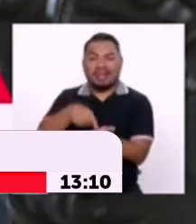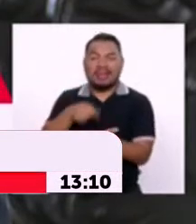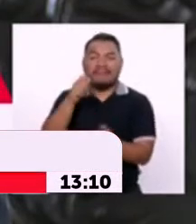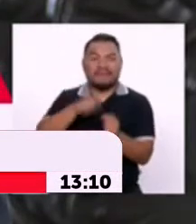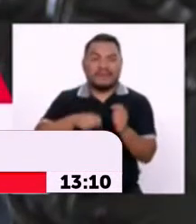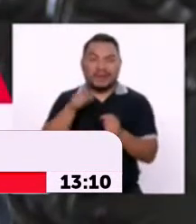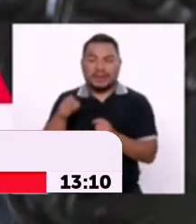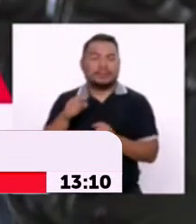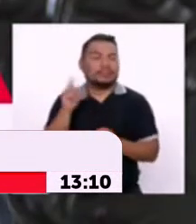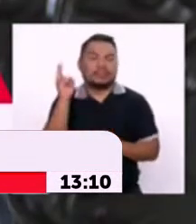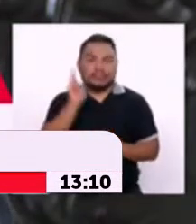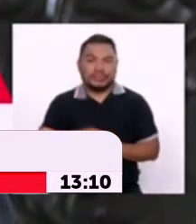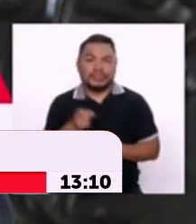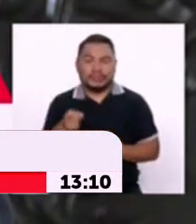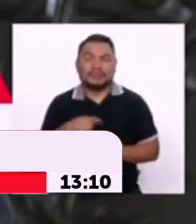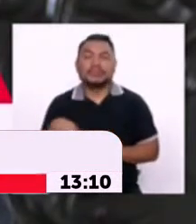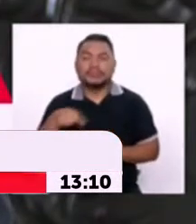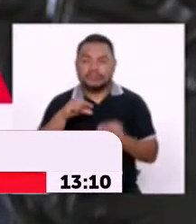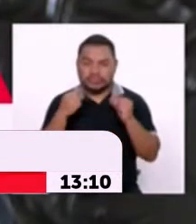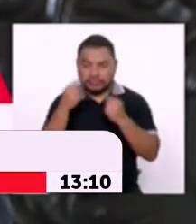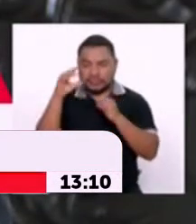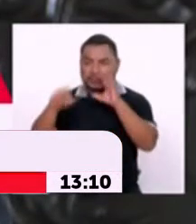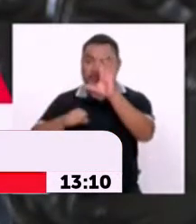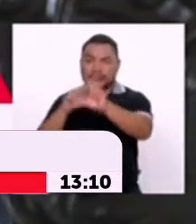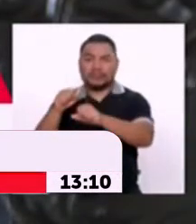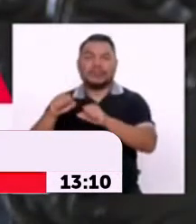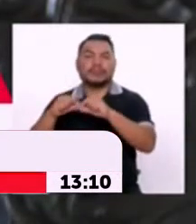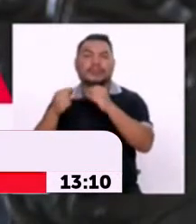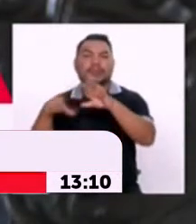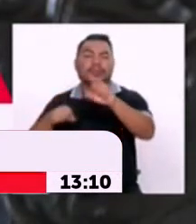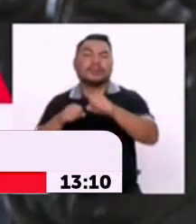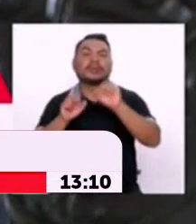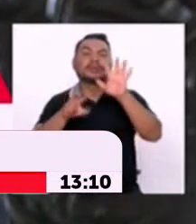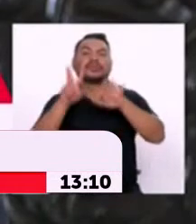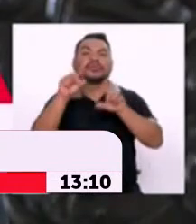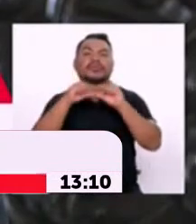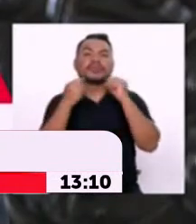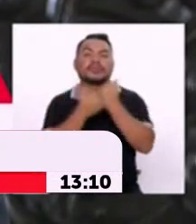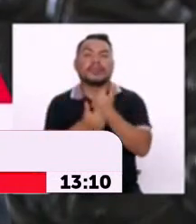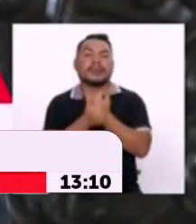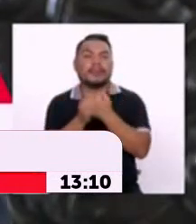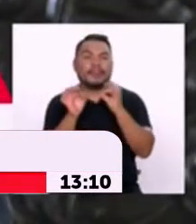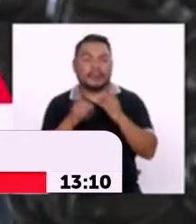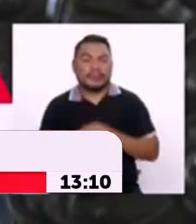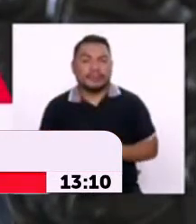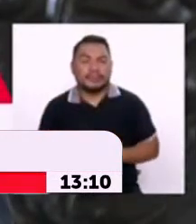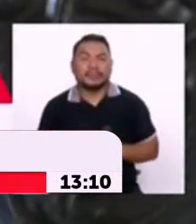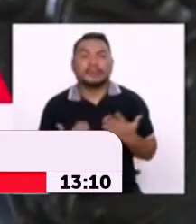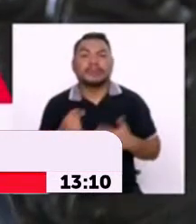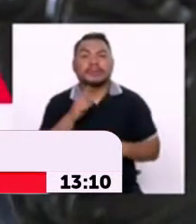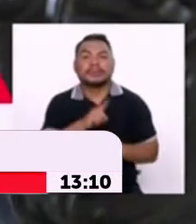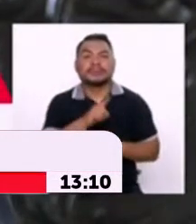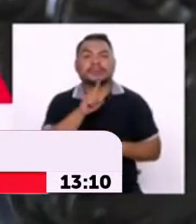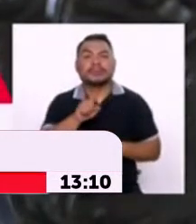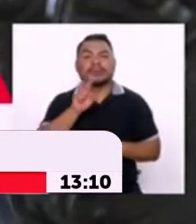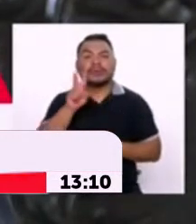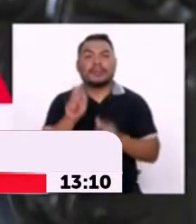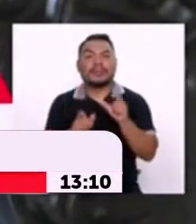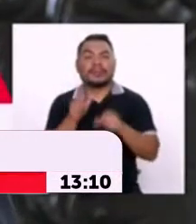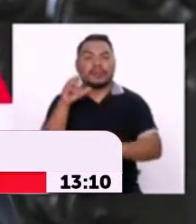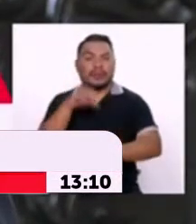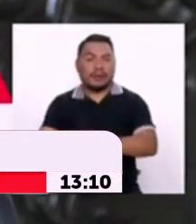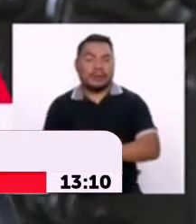delito, que permitió la desarticulación de 12 bandas criminales y 112